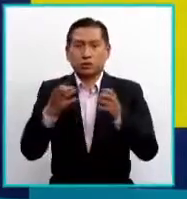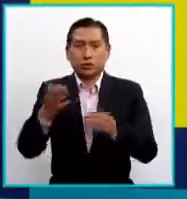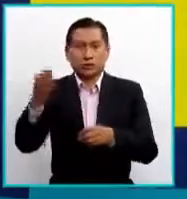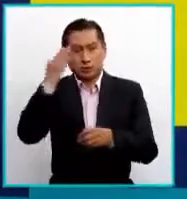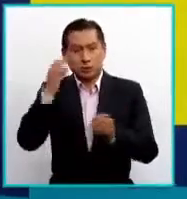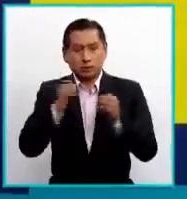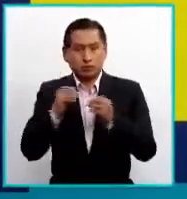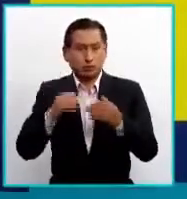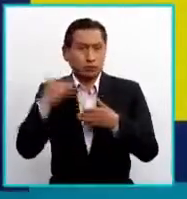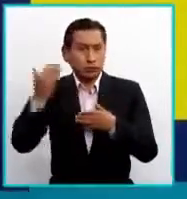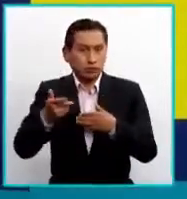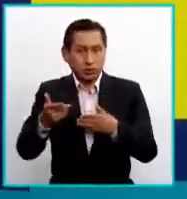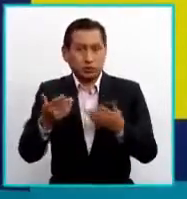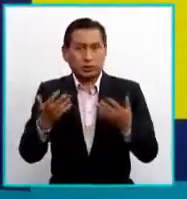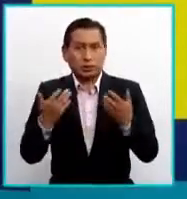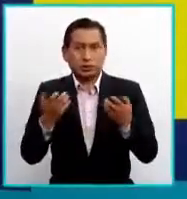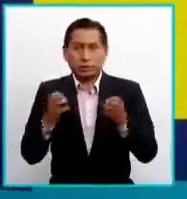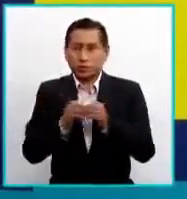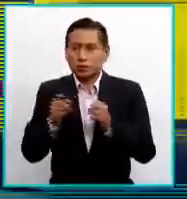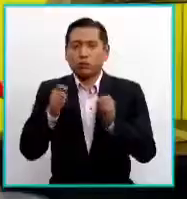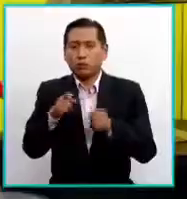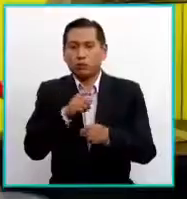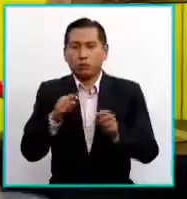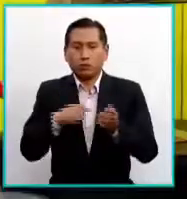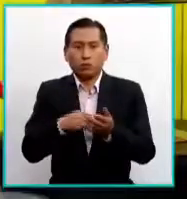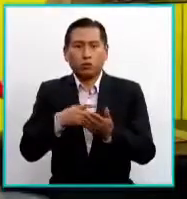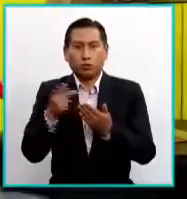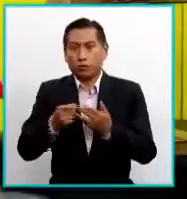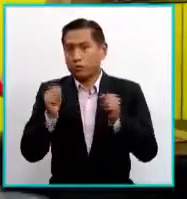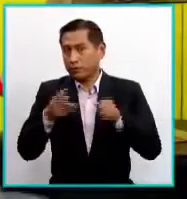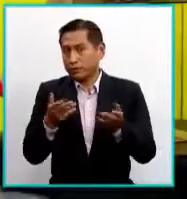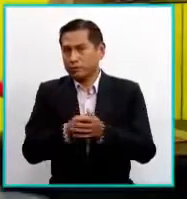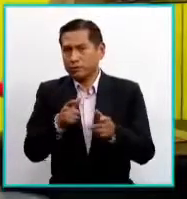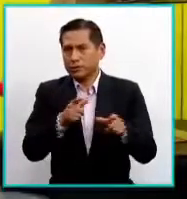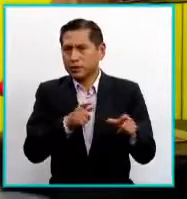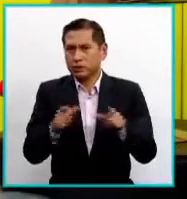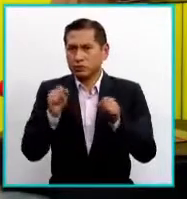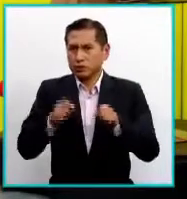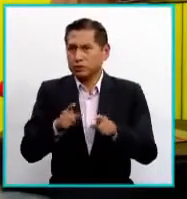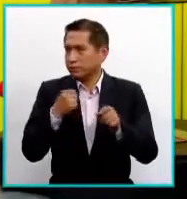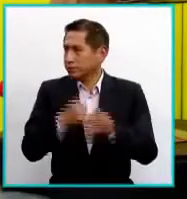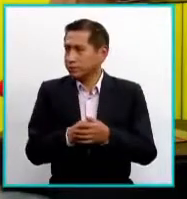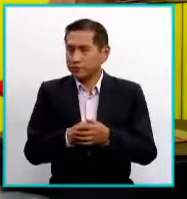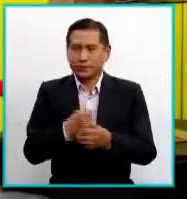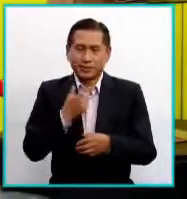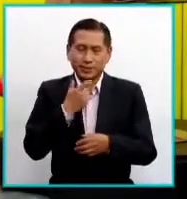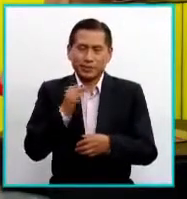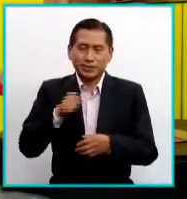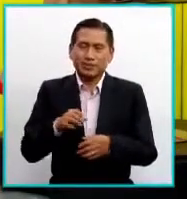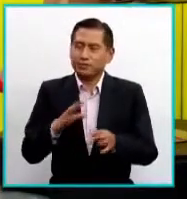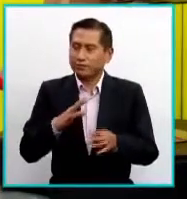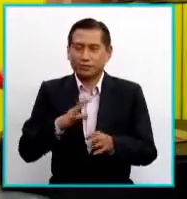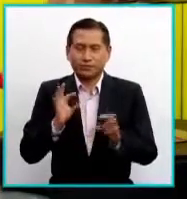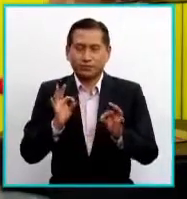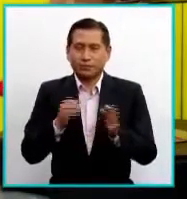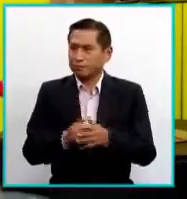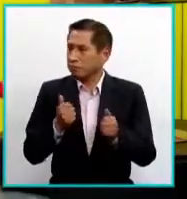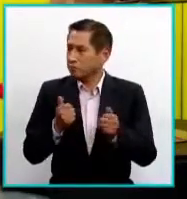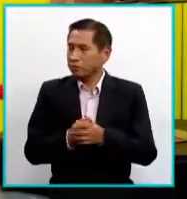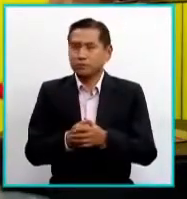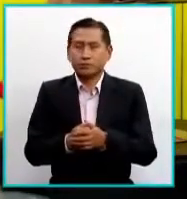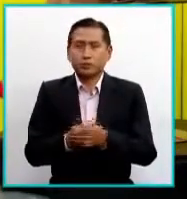una siguiente entrevista sobre Carla pueda hacerlo a través de este programa. ¿Estás lista, dispuesta, preparada? Súper, súper, súper. Genial,